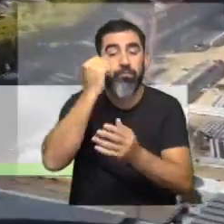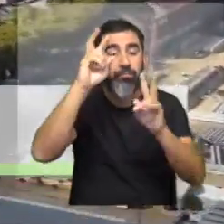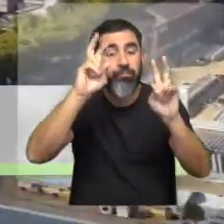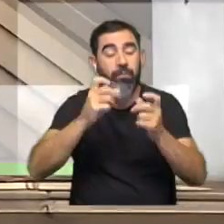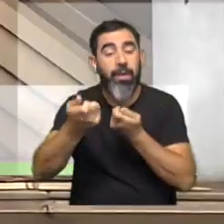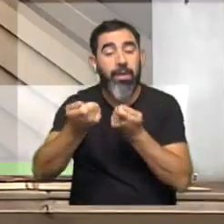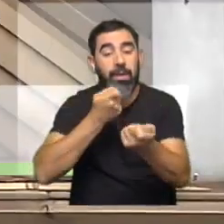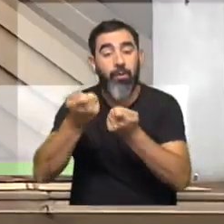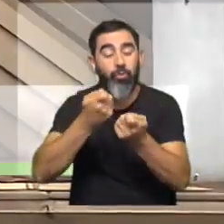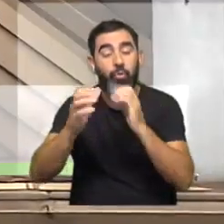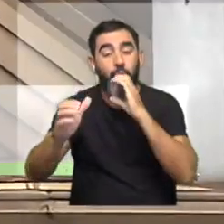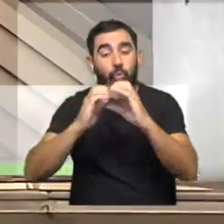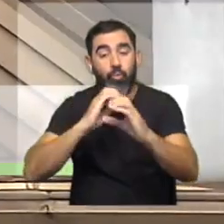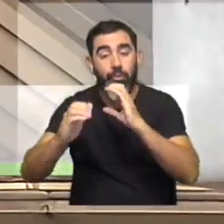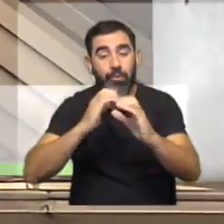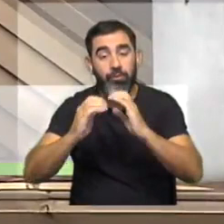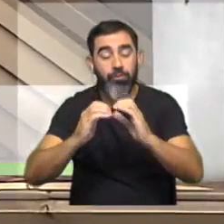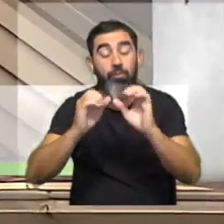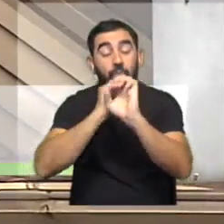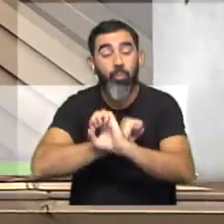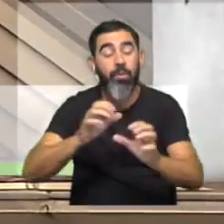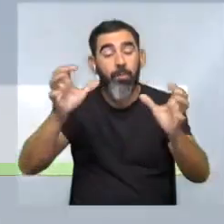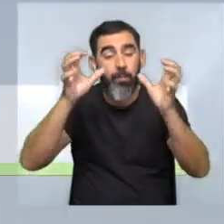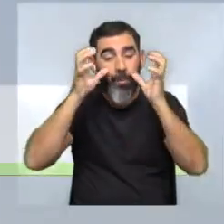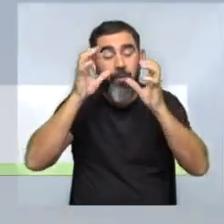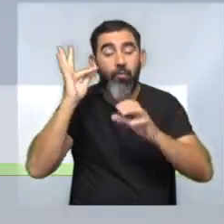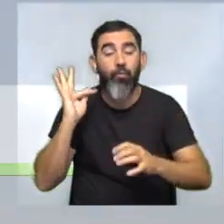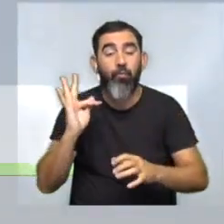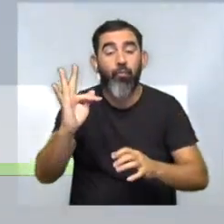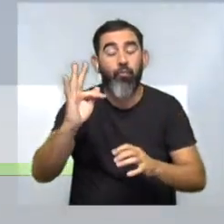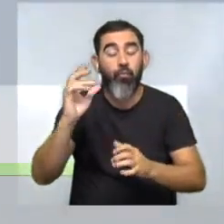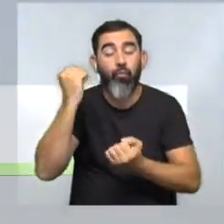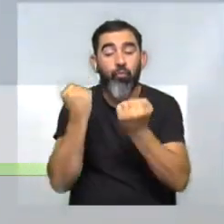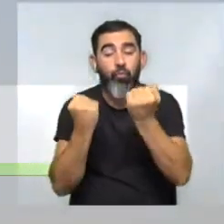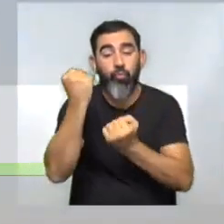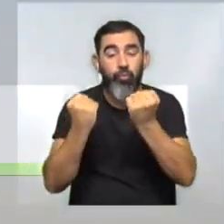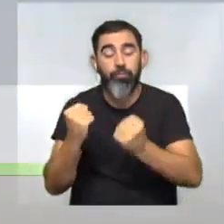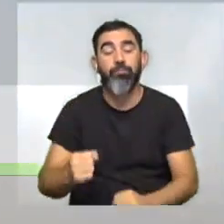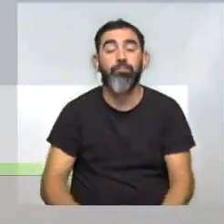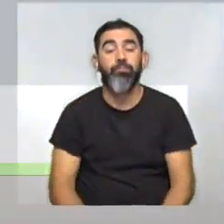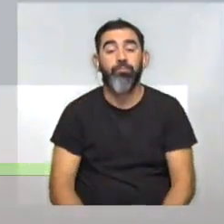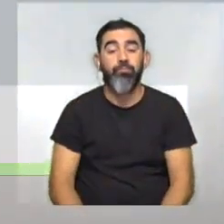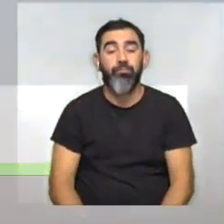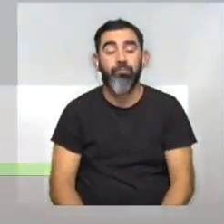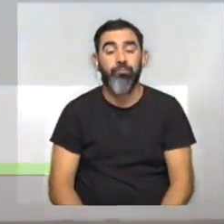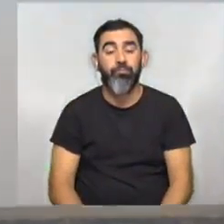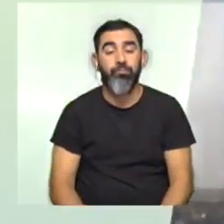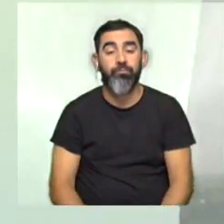del negocio de las telecomunicaciones pone en riesgo la sustentabilidad económica de la empresa en el largo